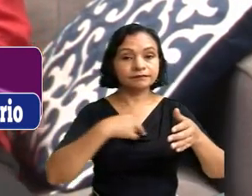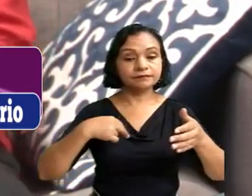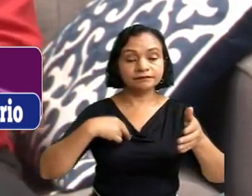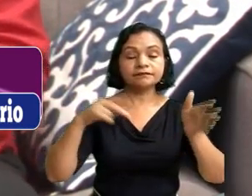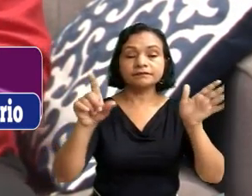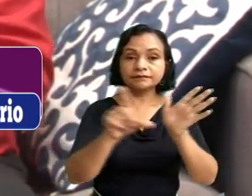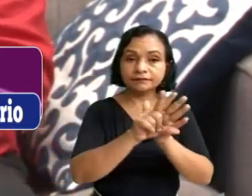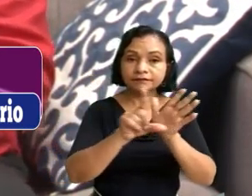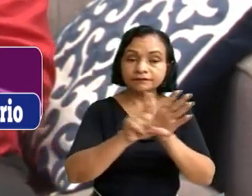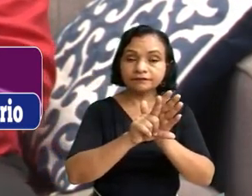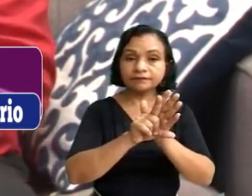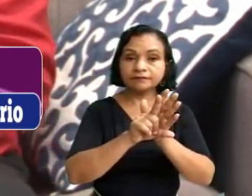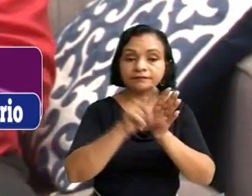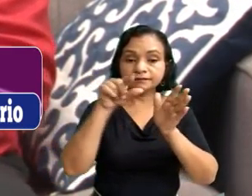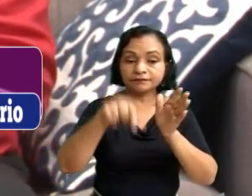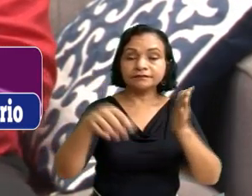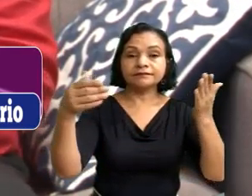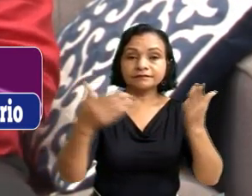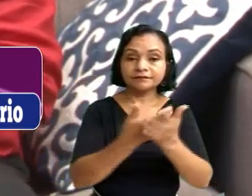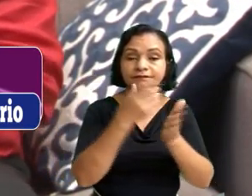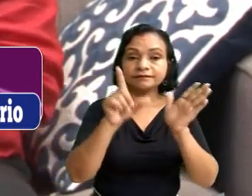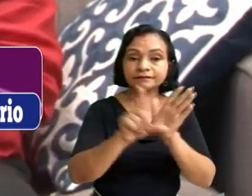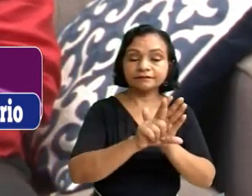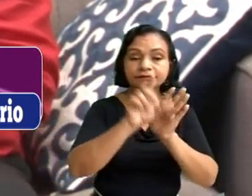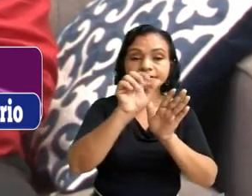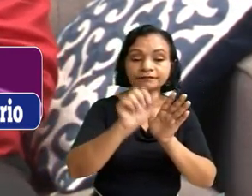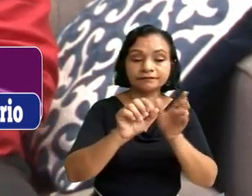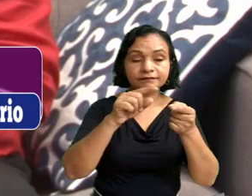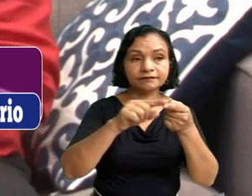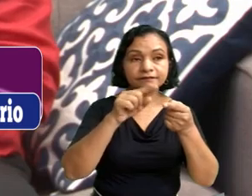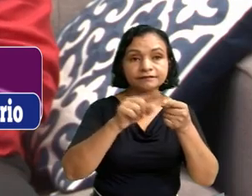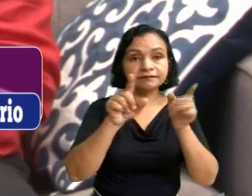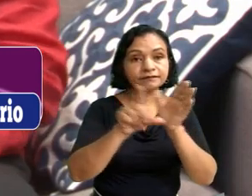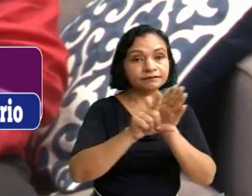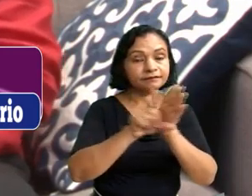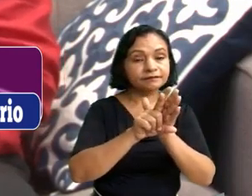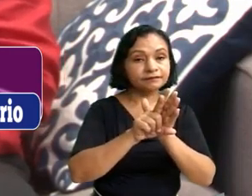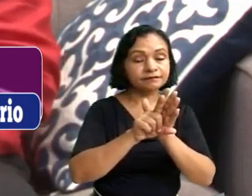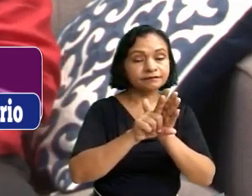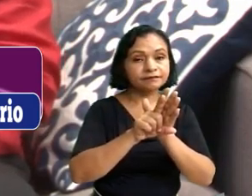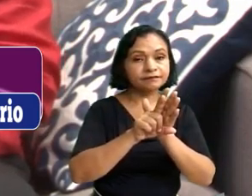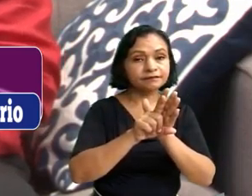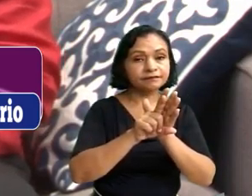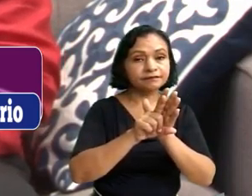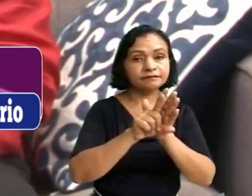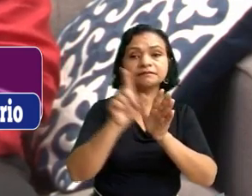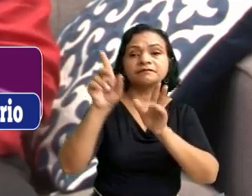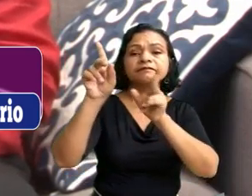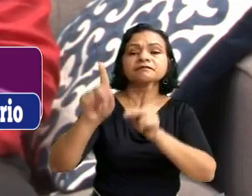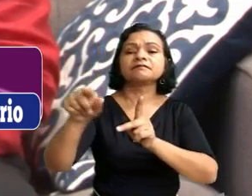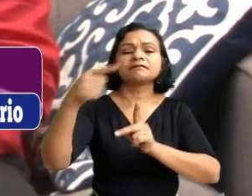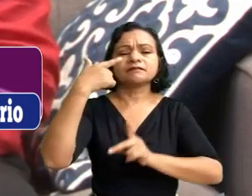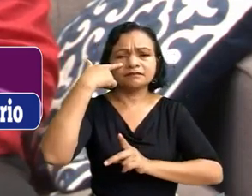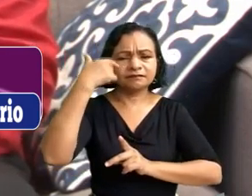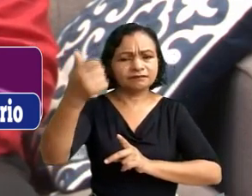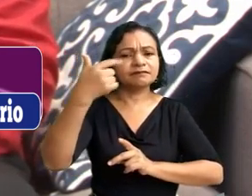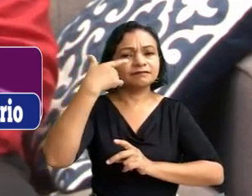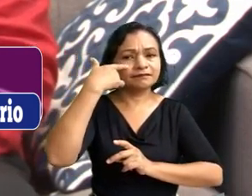de amnistía ley de amnistía qué rara desconocidos por la producción aunque